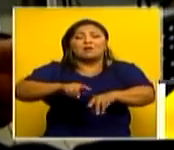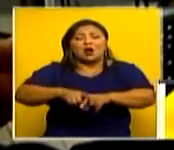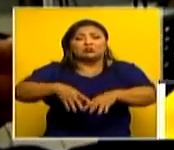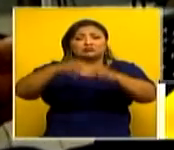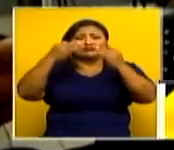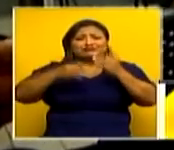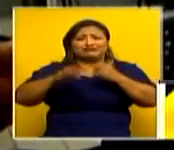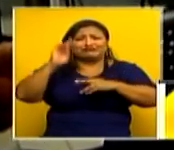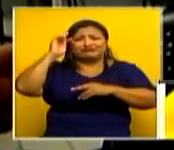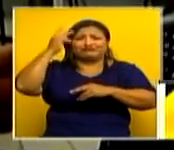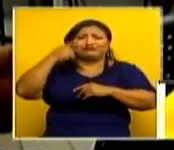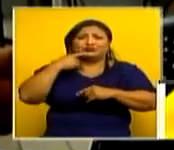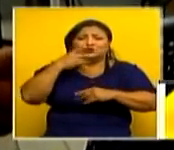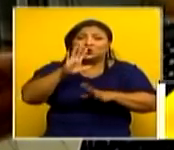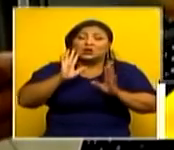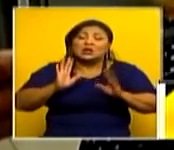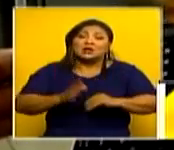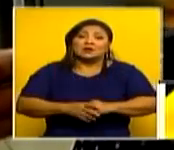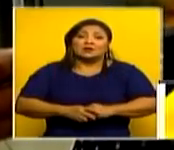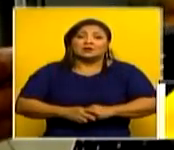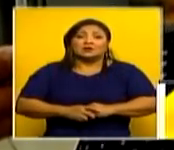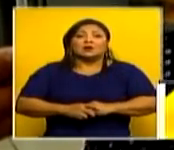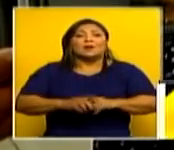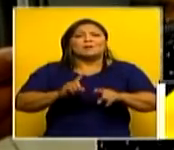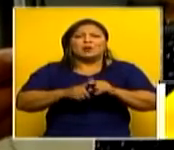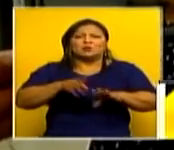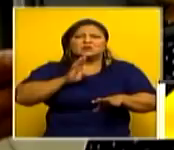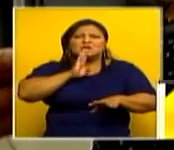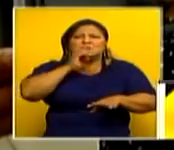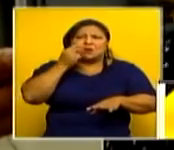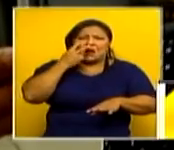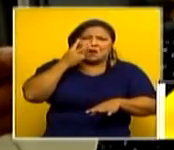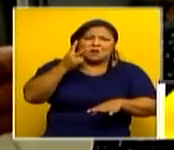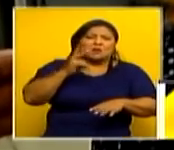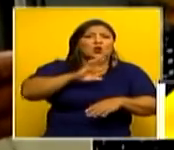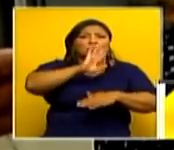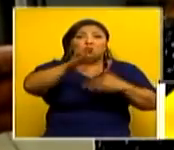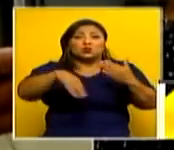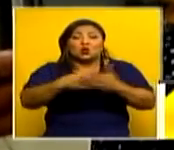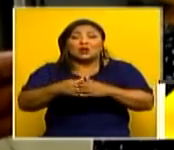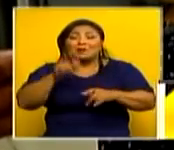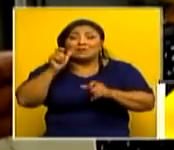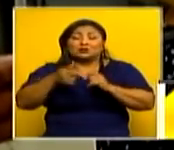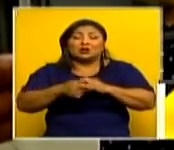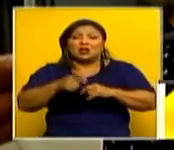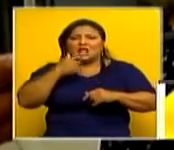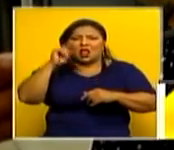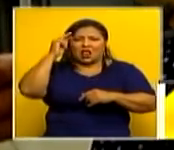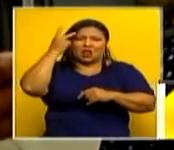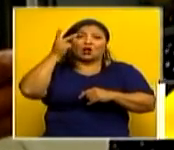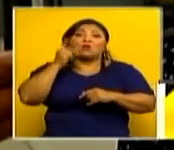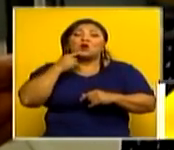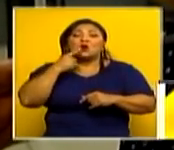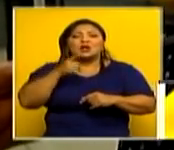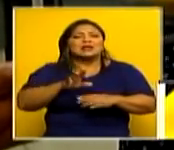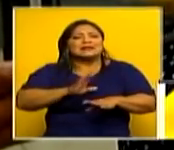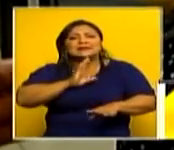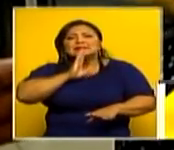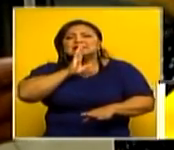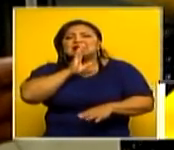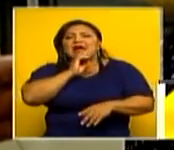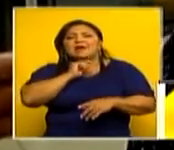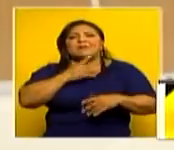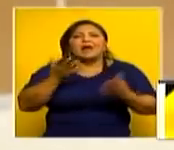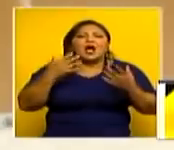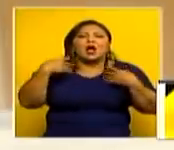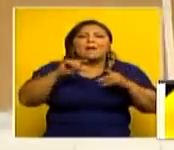completamente borrachos, vulgarmente, como se dice. Siempre he sabido y he visto que toda persona que está embriagada, en estado de embriaguez, siempre insultan